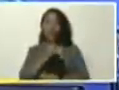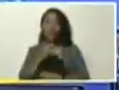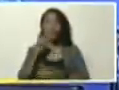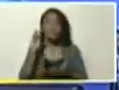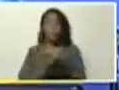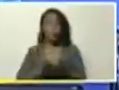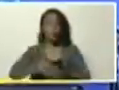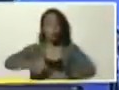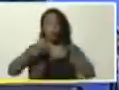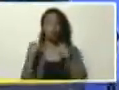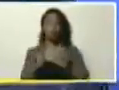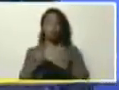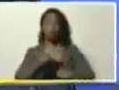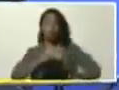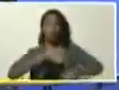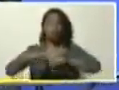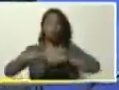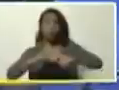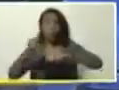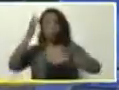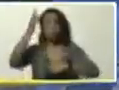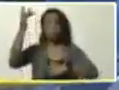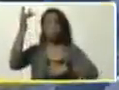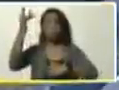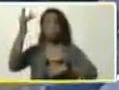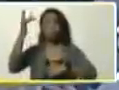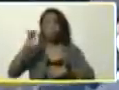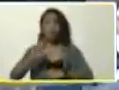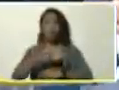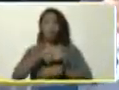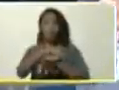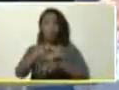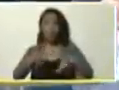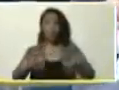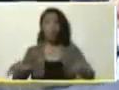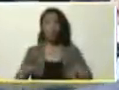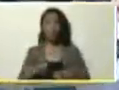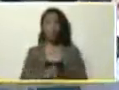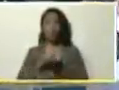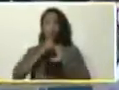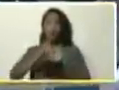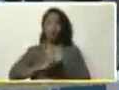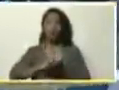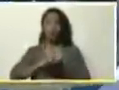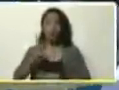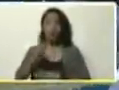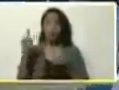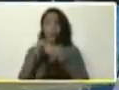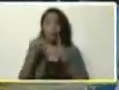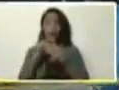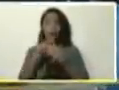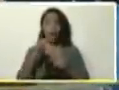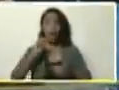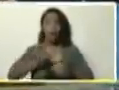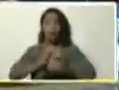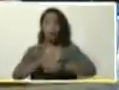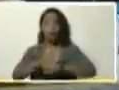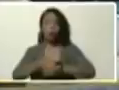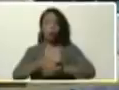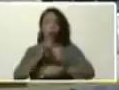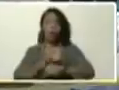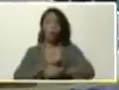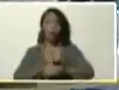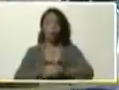ponernos firmes, actuando con inteligencia y dividiendo al enemigo. Parte de esas palabras de Héctor Rodríguez al tiempo